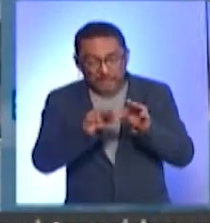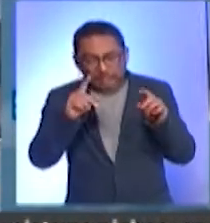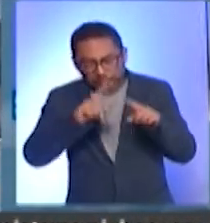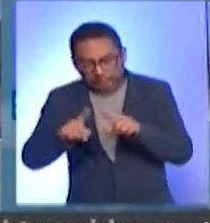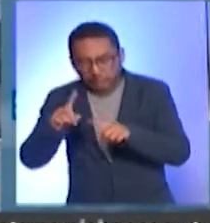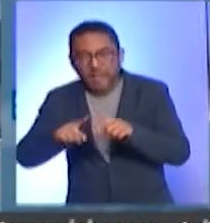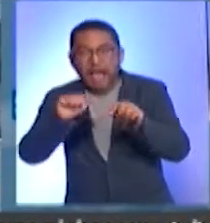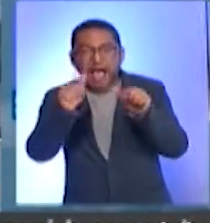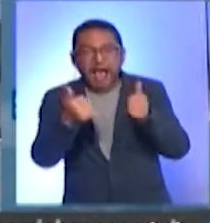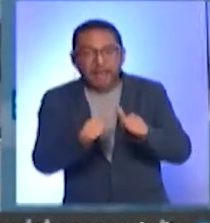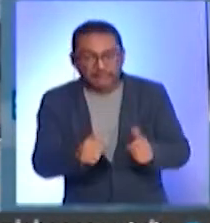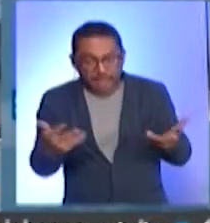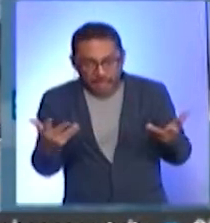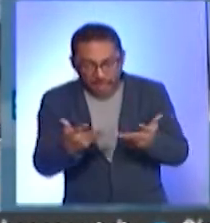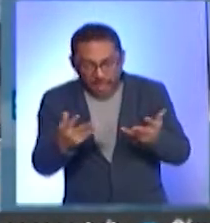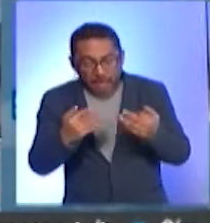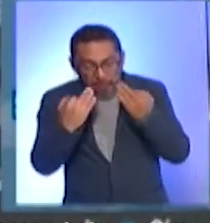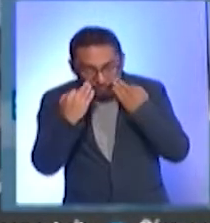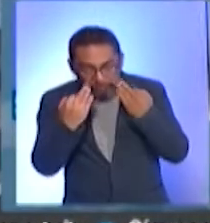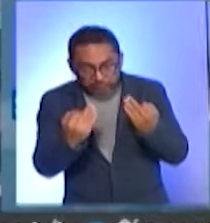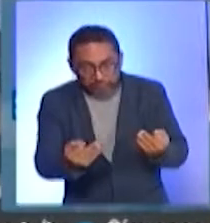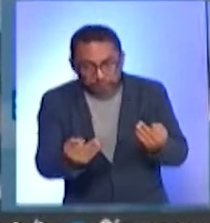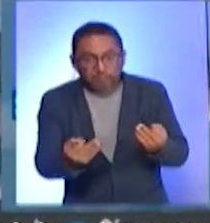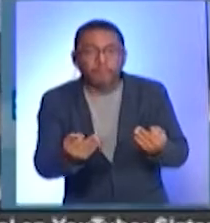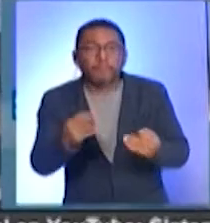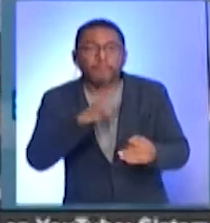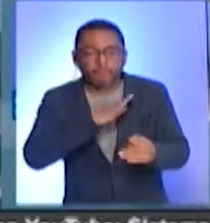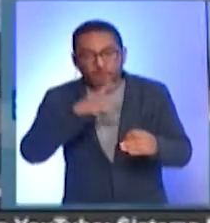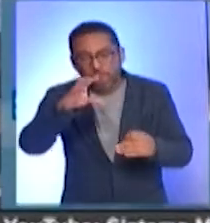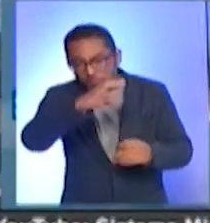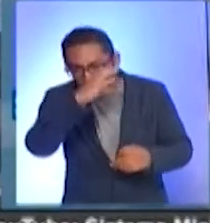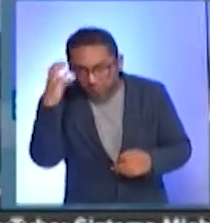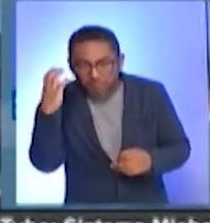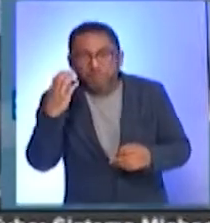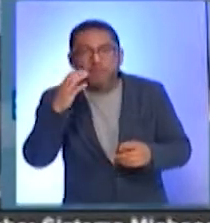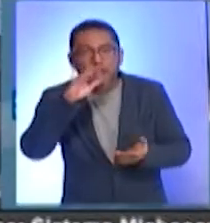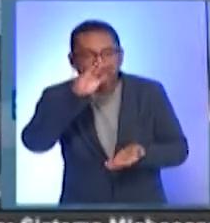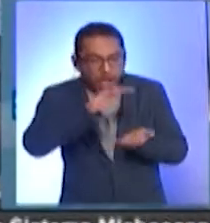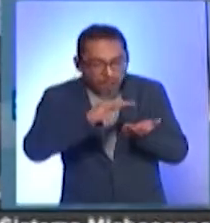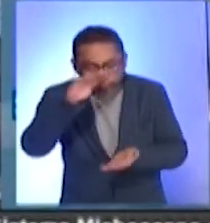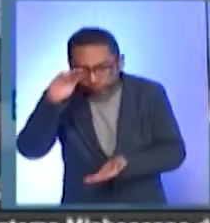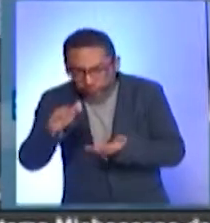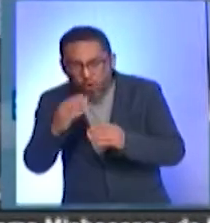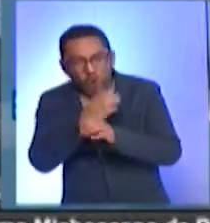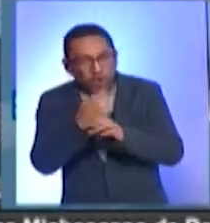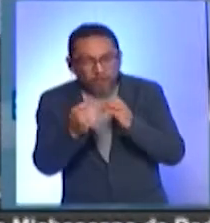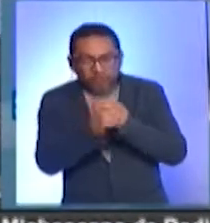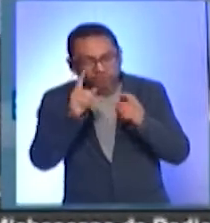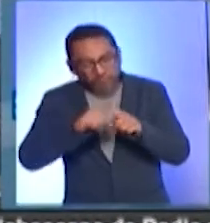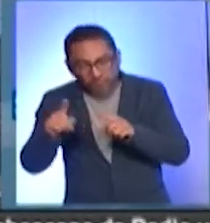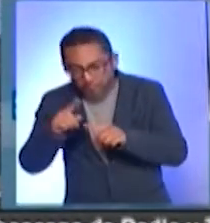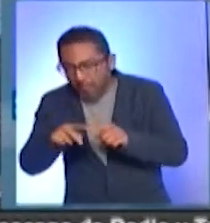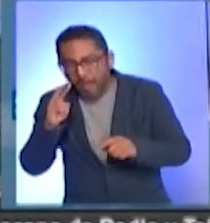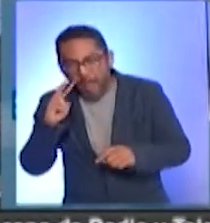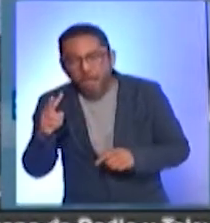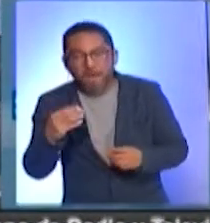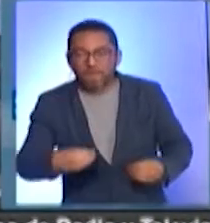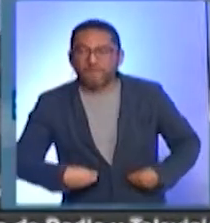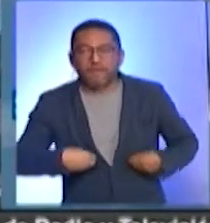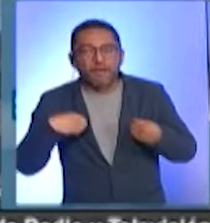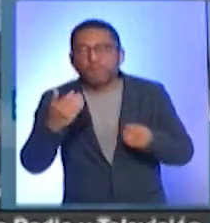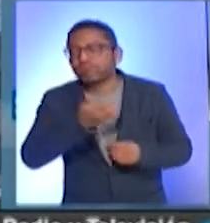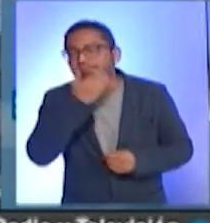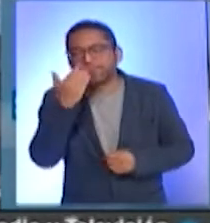tienda mostrando a través de efectos fotografía invierno de recibido la pila el cotidiano de los artefactos